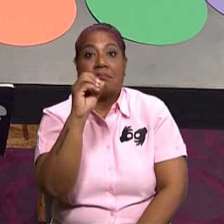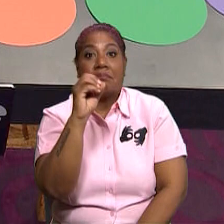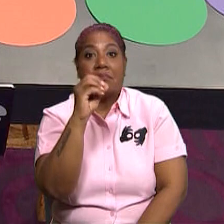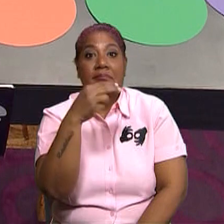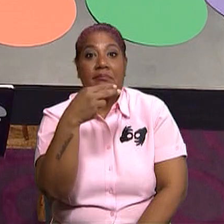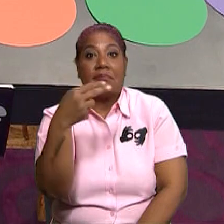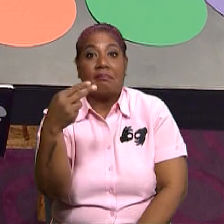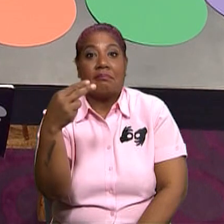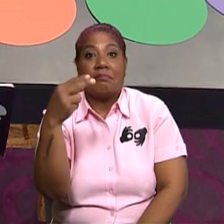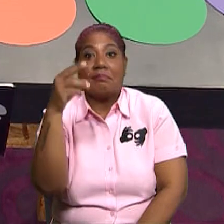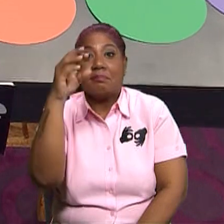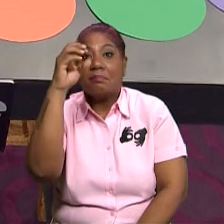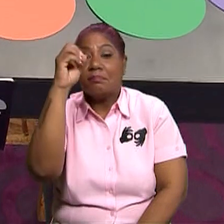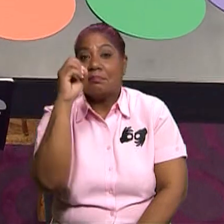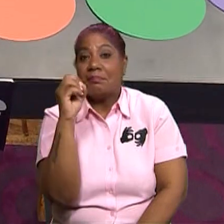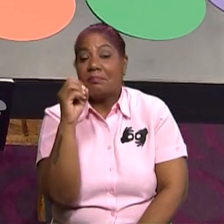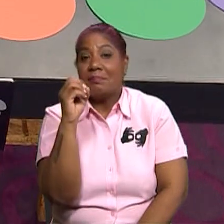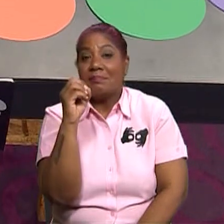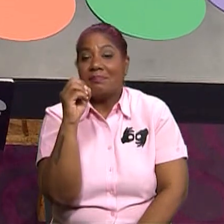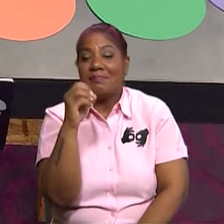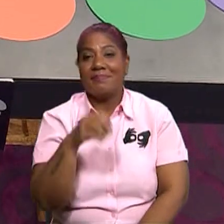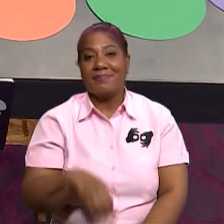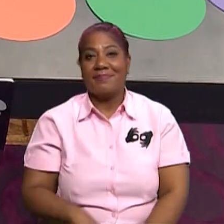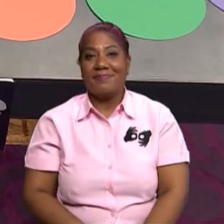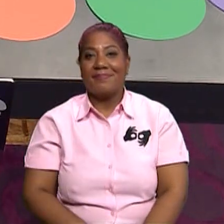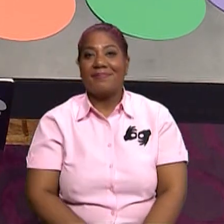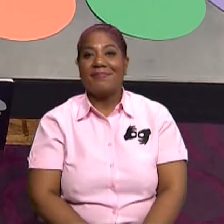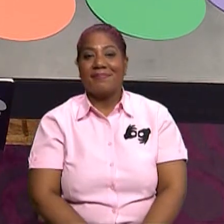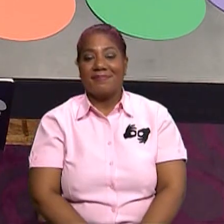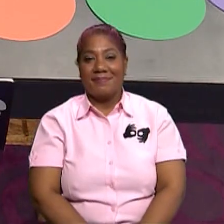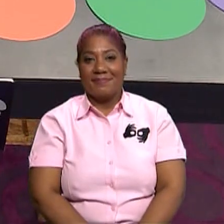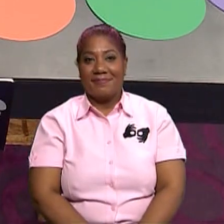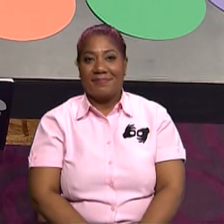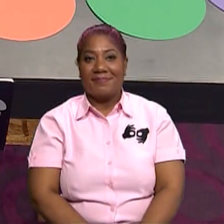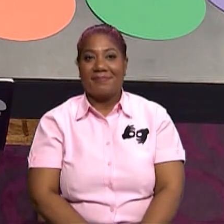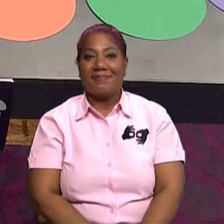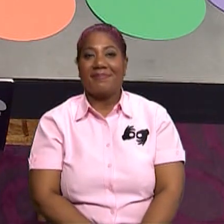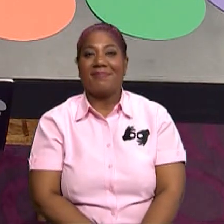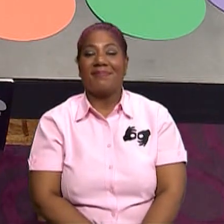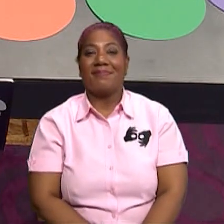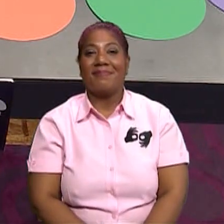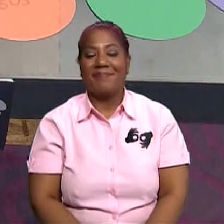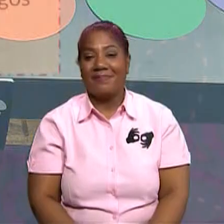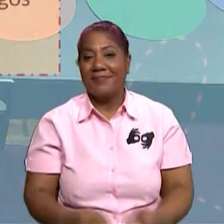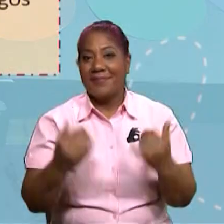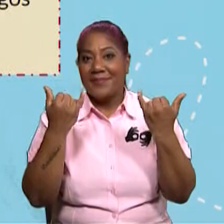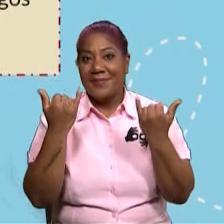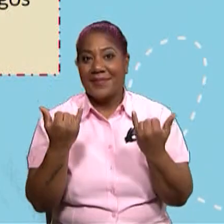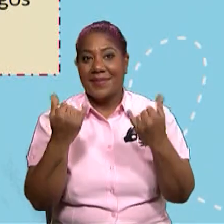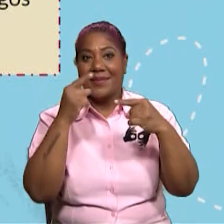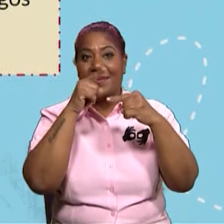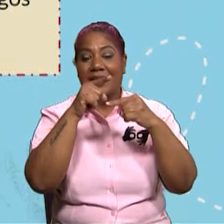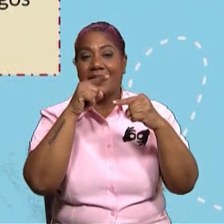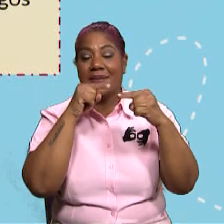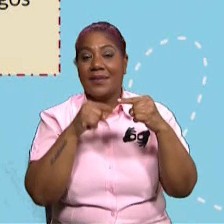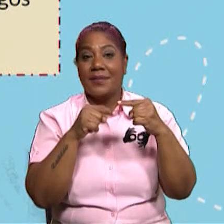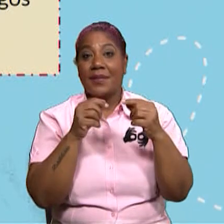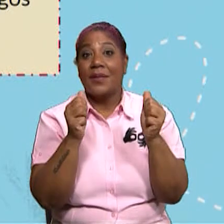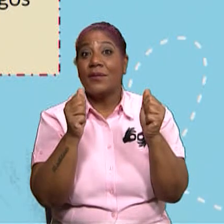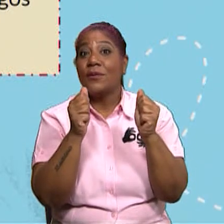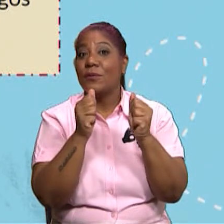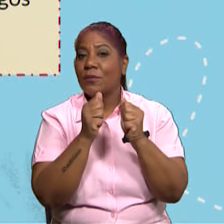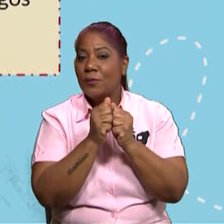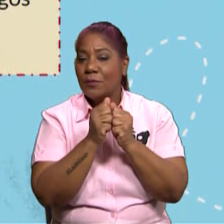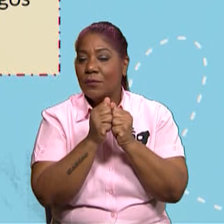igual a 0. Muy bien, chicos, ahora veamos la división utilizando las tablas de